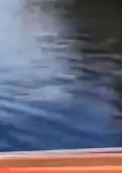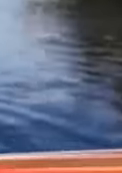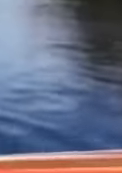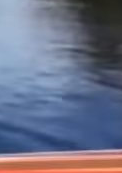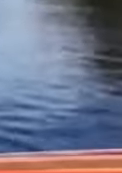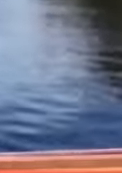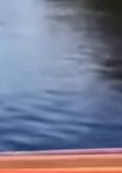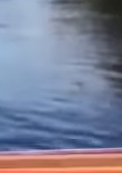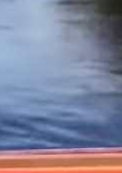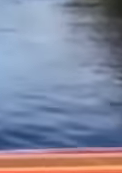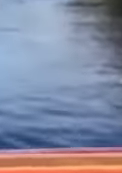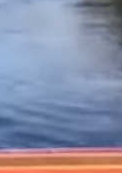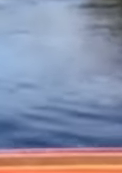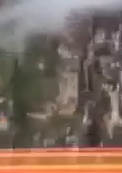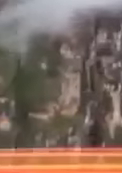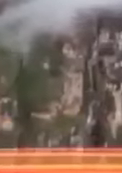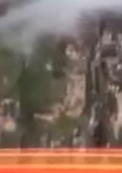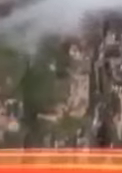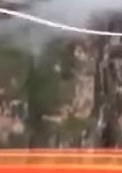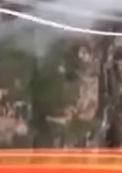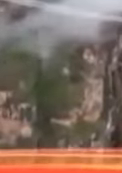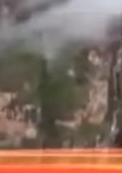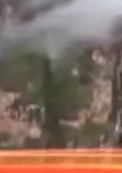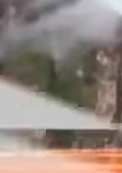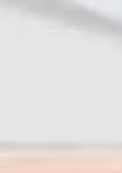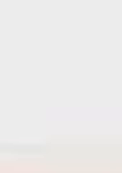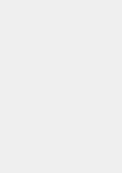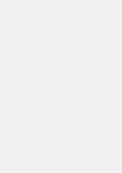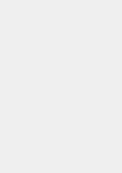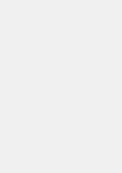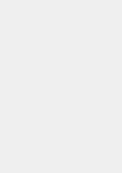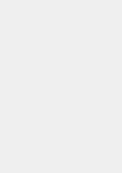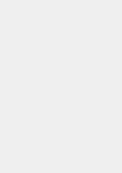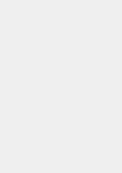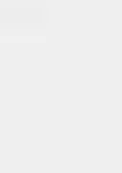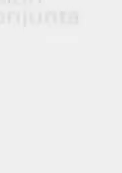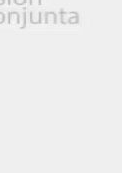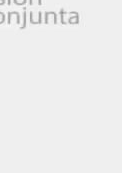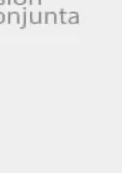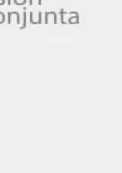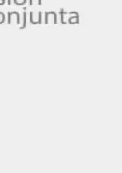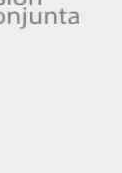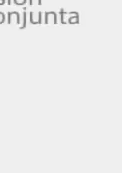atención. Sigamos haciendo patria.